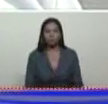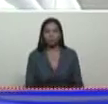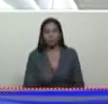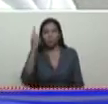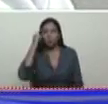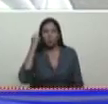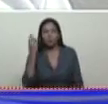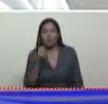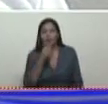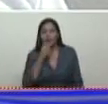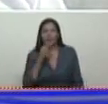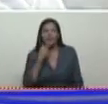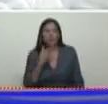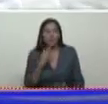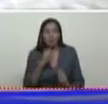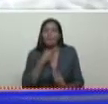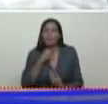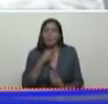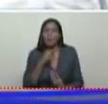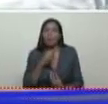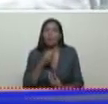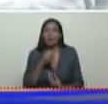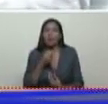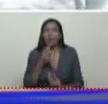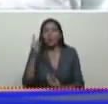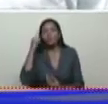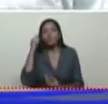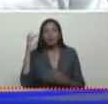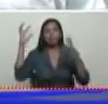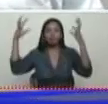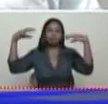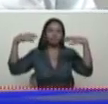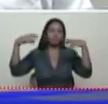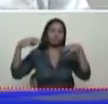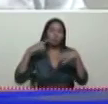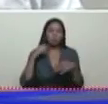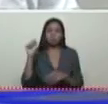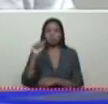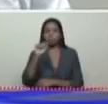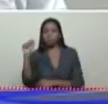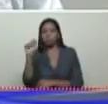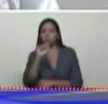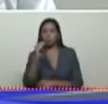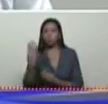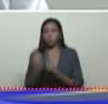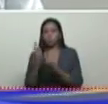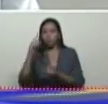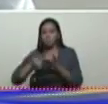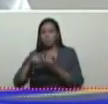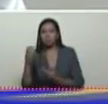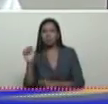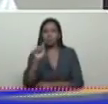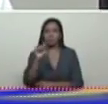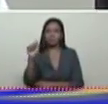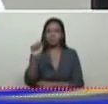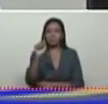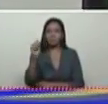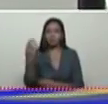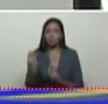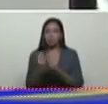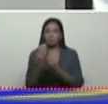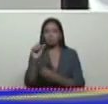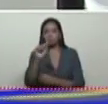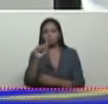bonito. A mí me gustan los días de lluvia. Venía ahora manejando con Cilia, venía